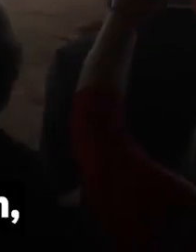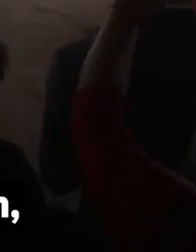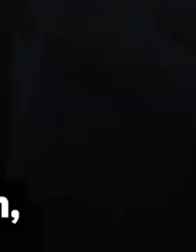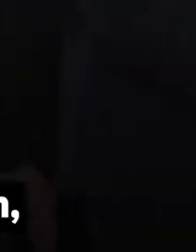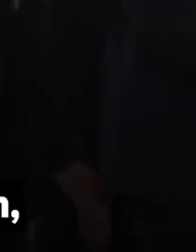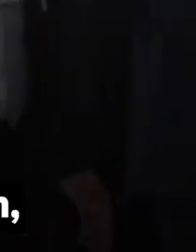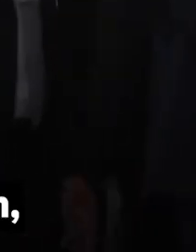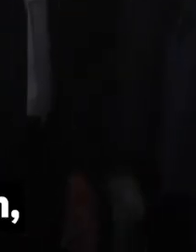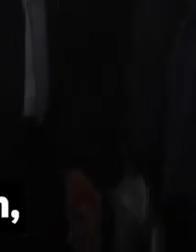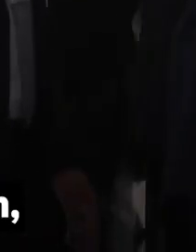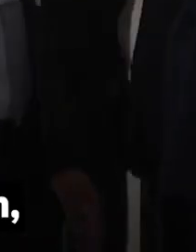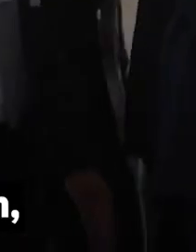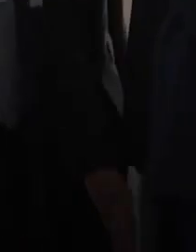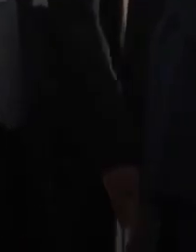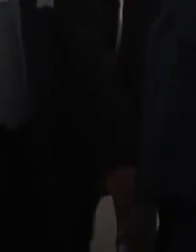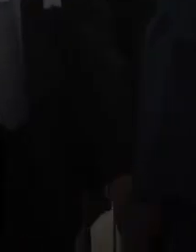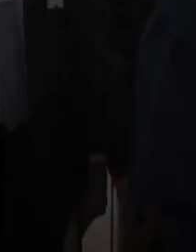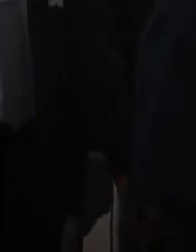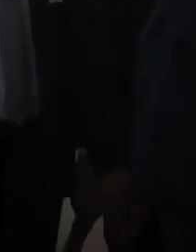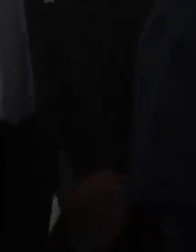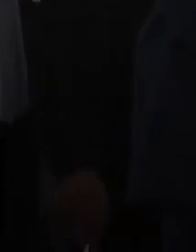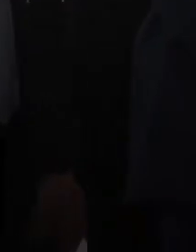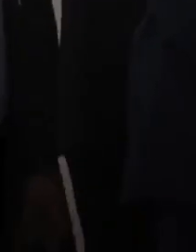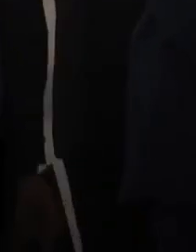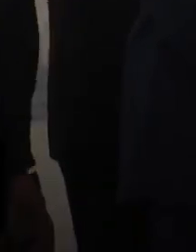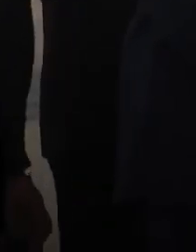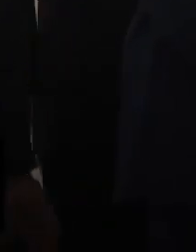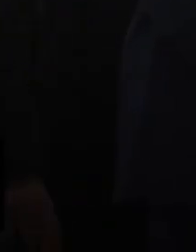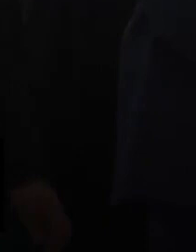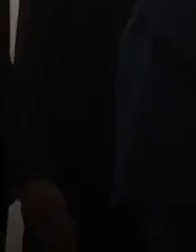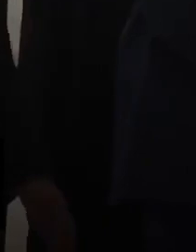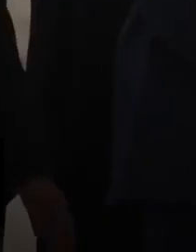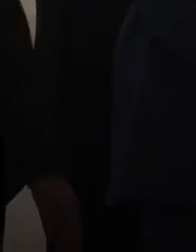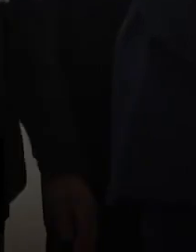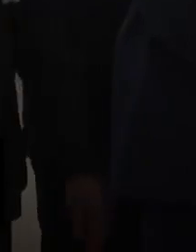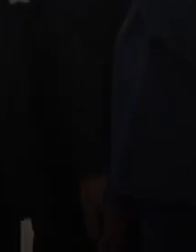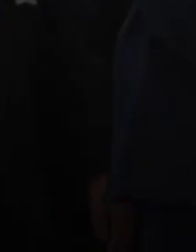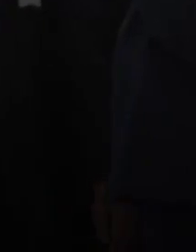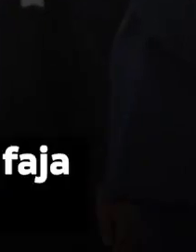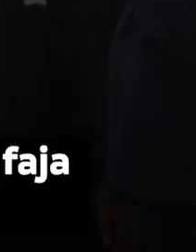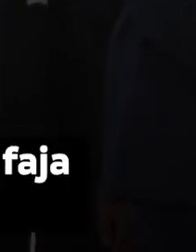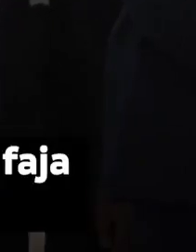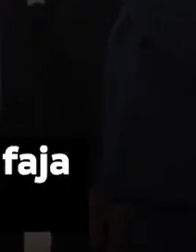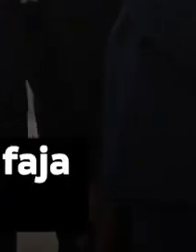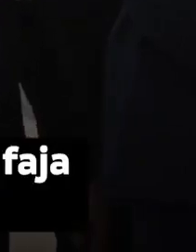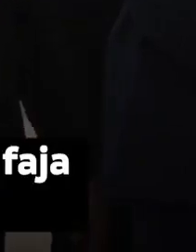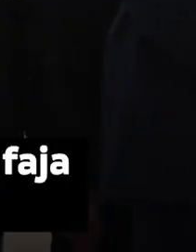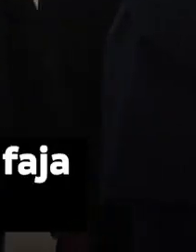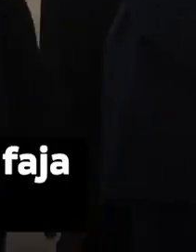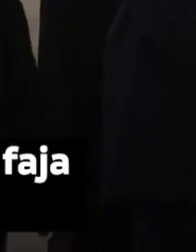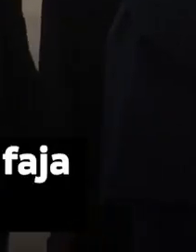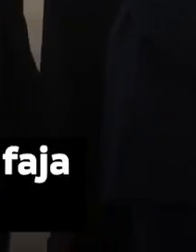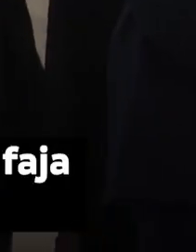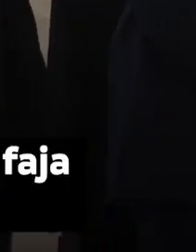Después de nuestra posse maravillosa, la posse más emocionante que este país ya conoció, depois de uma